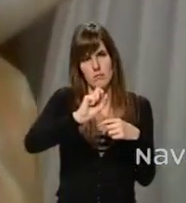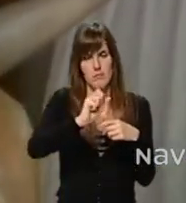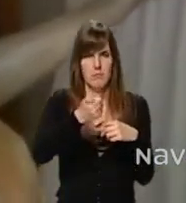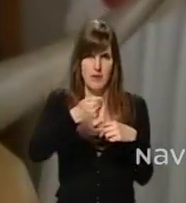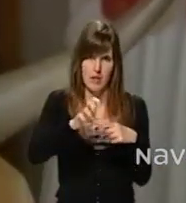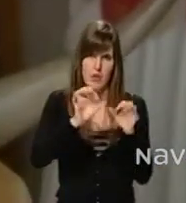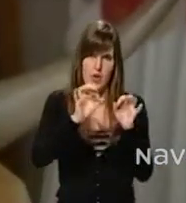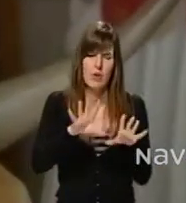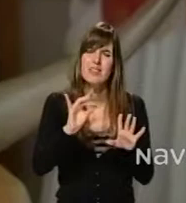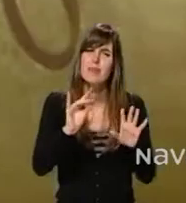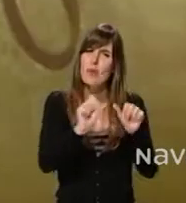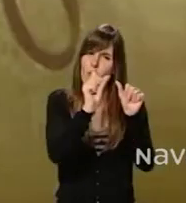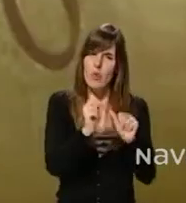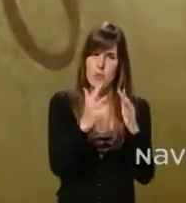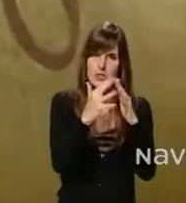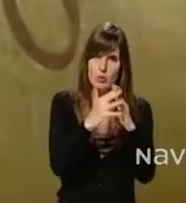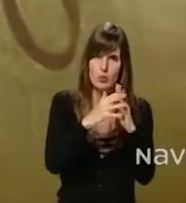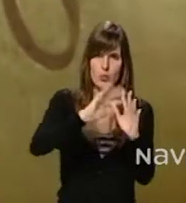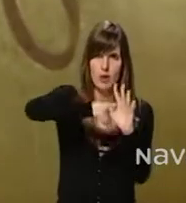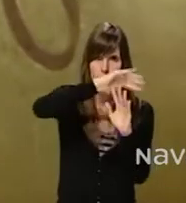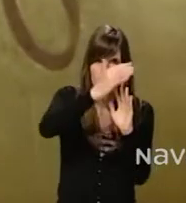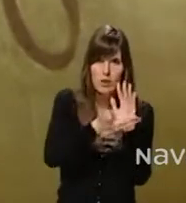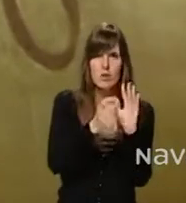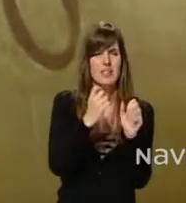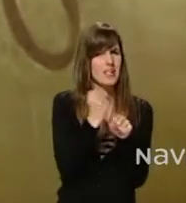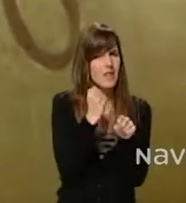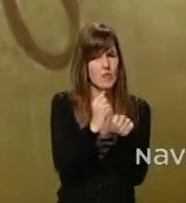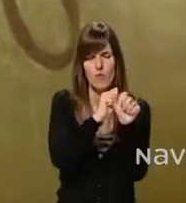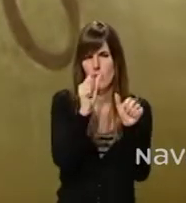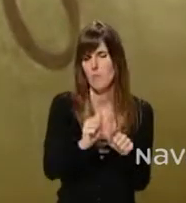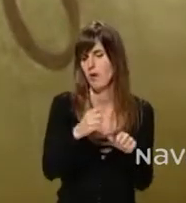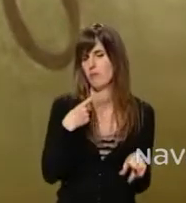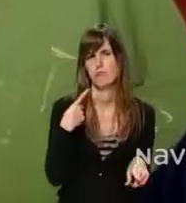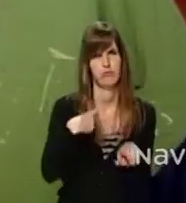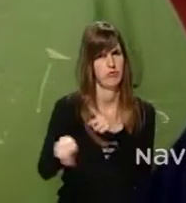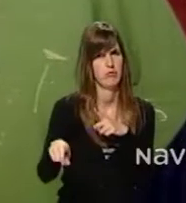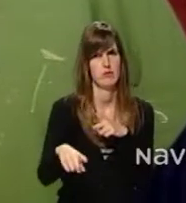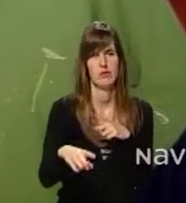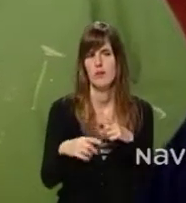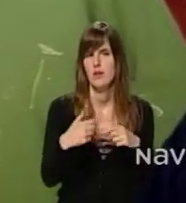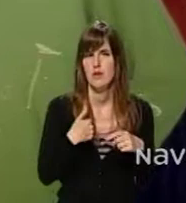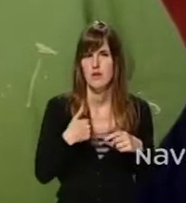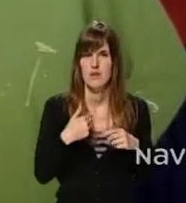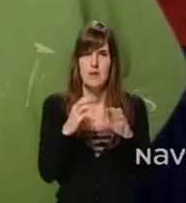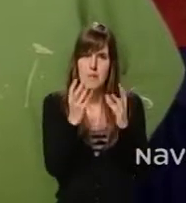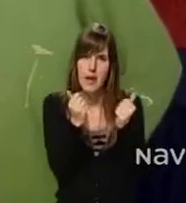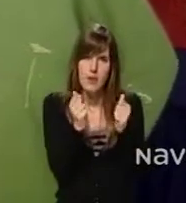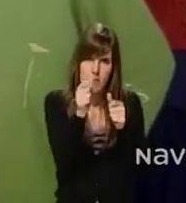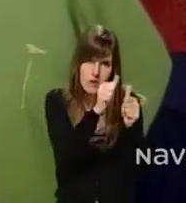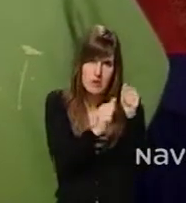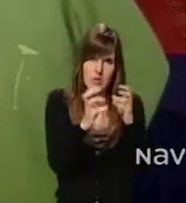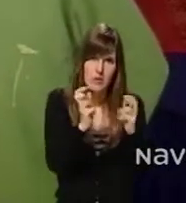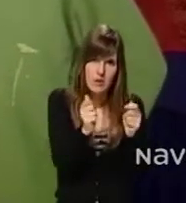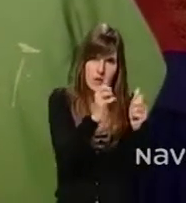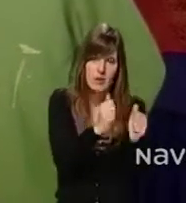igual, pero cambia la manera de trabajar tú, ¿verdad? El tener que cambiar la manera de modelar, eso sí.